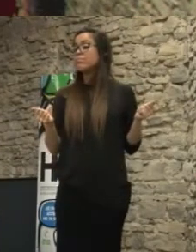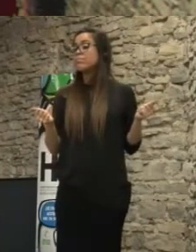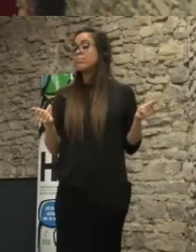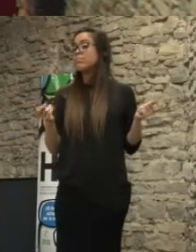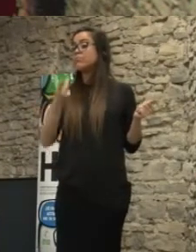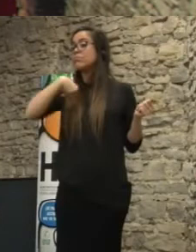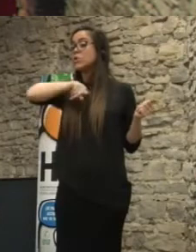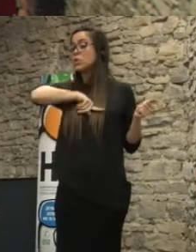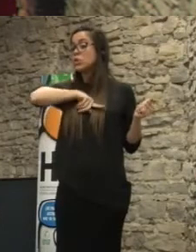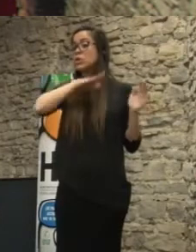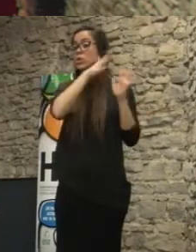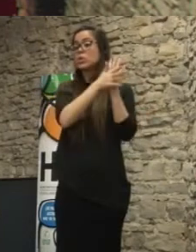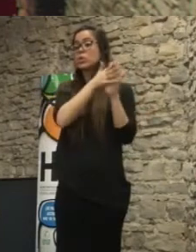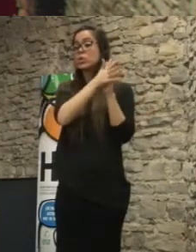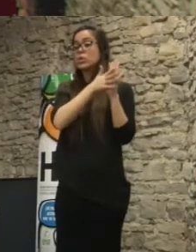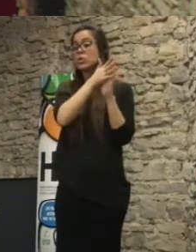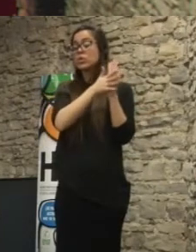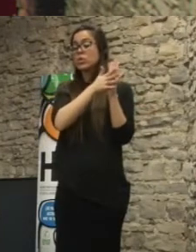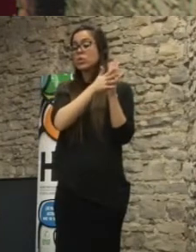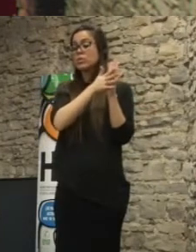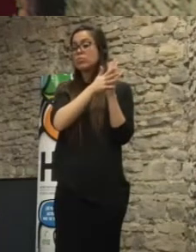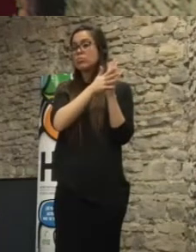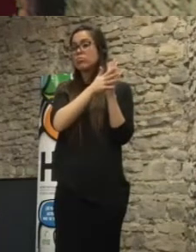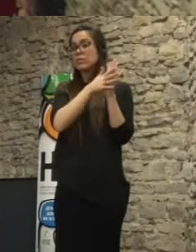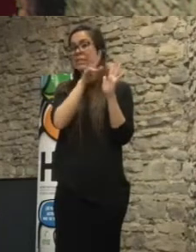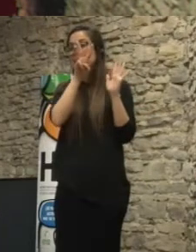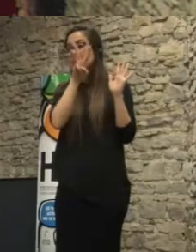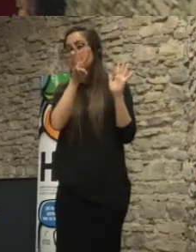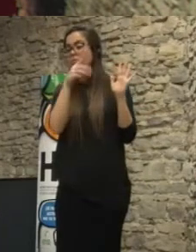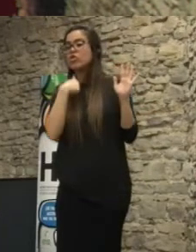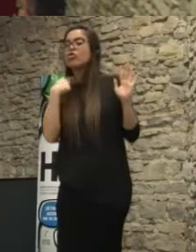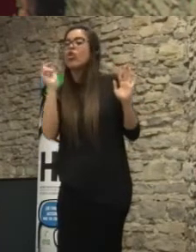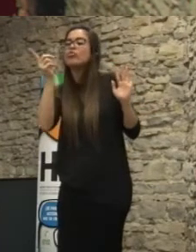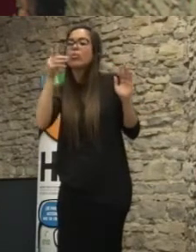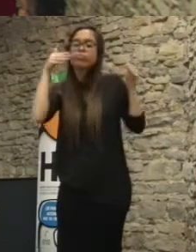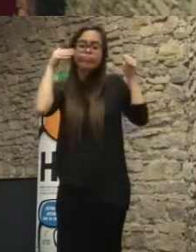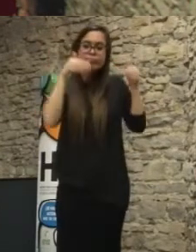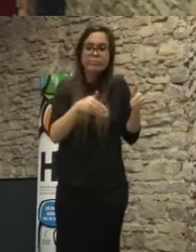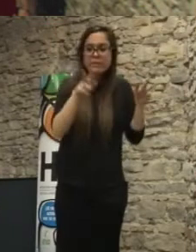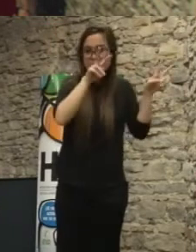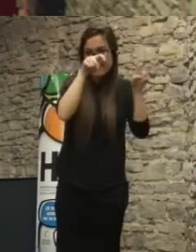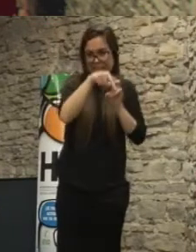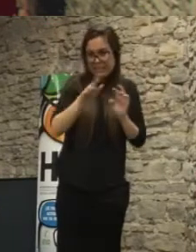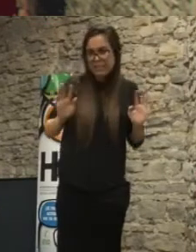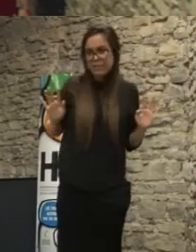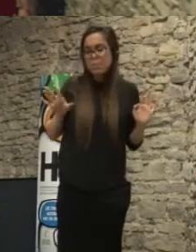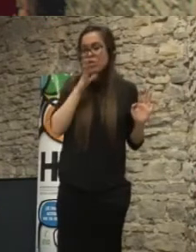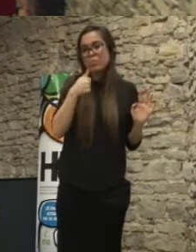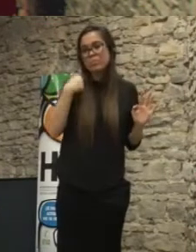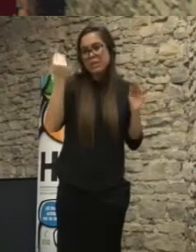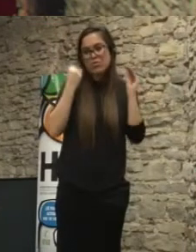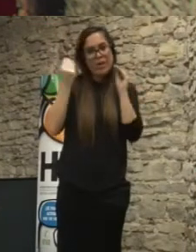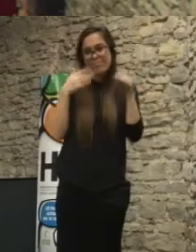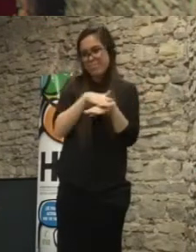Nosotros hablamos de tres. Yo solamente he puesto el foco sobre este porque me parece que es el fundamental,